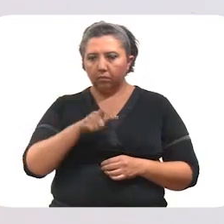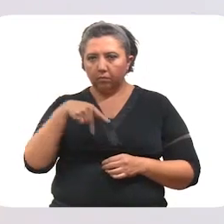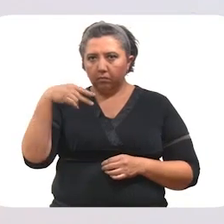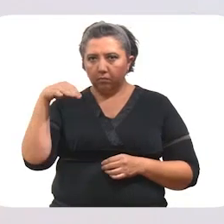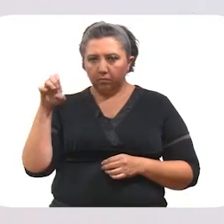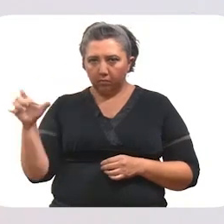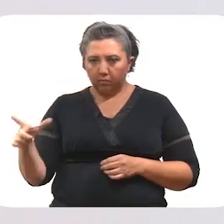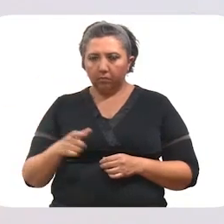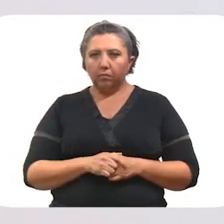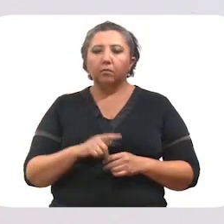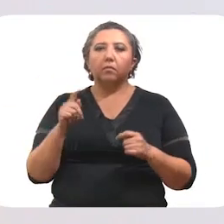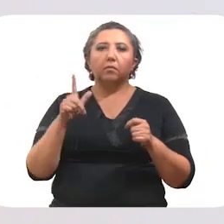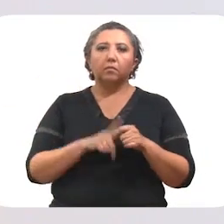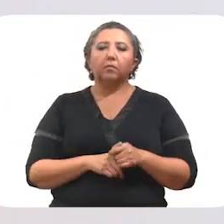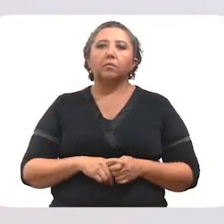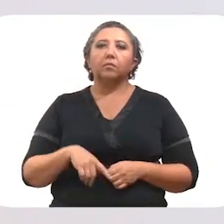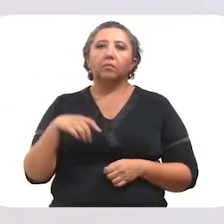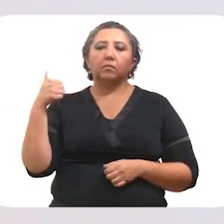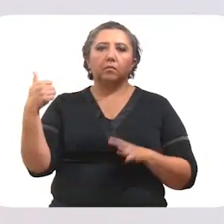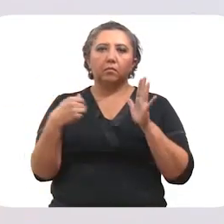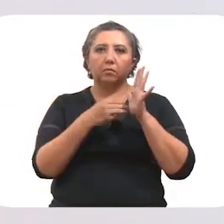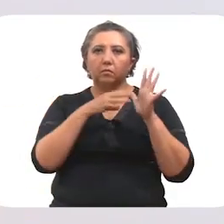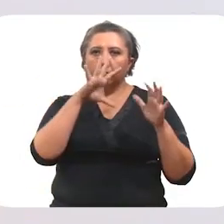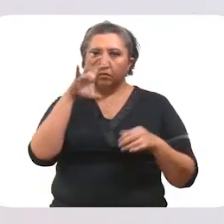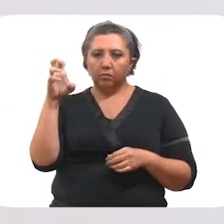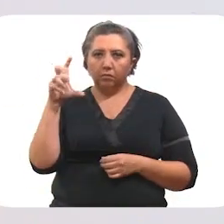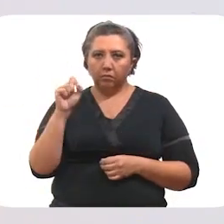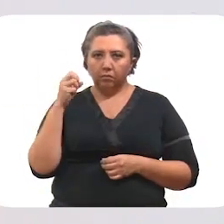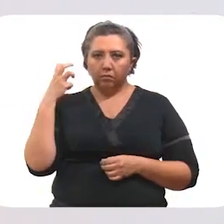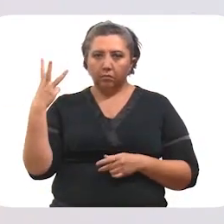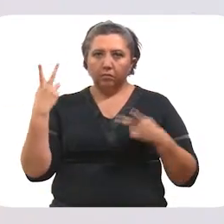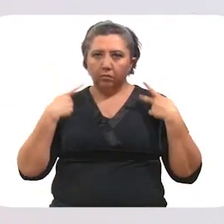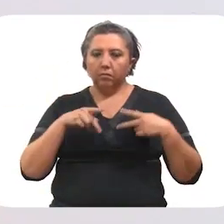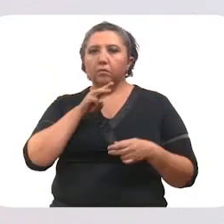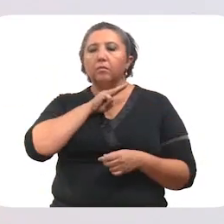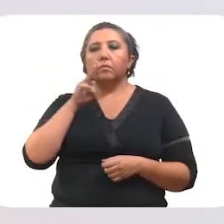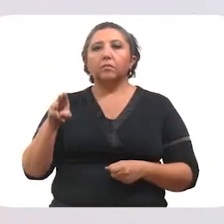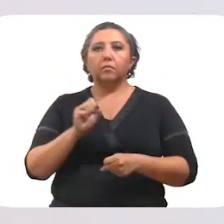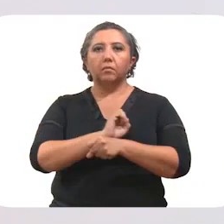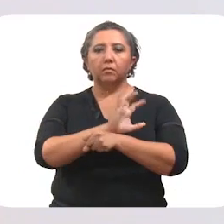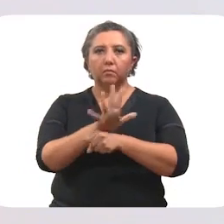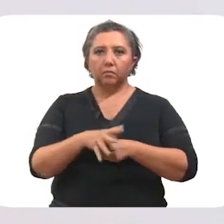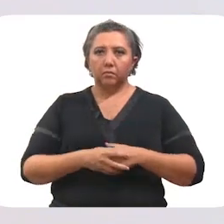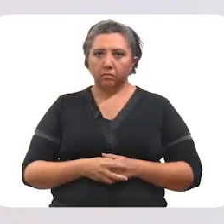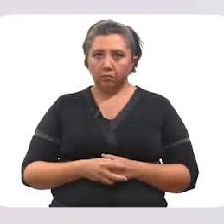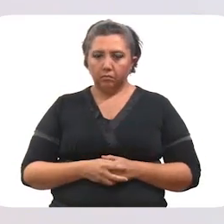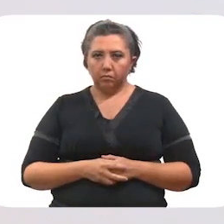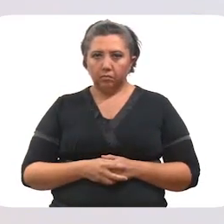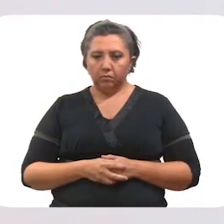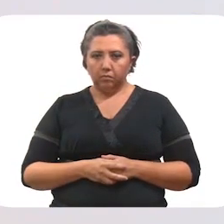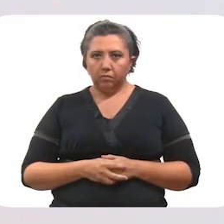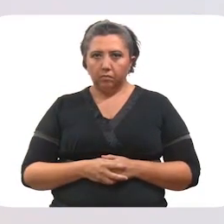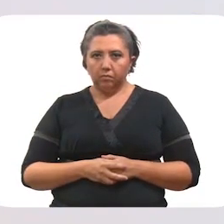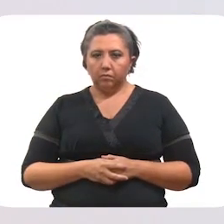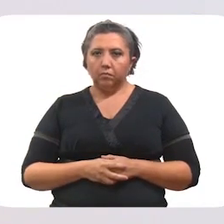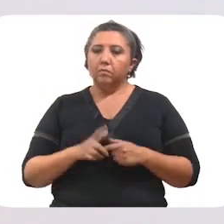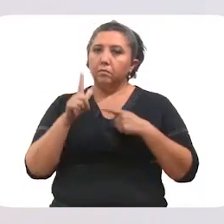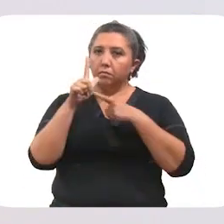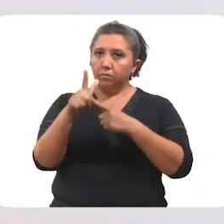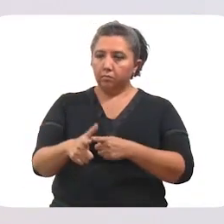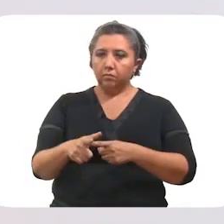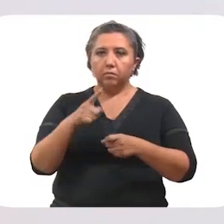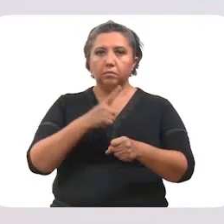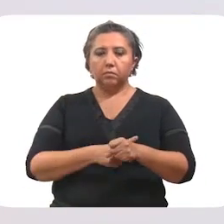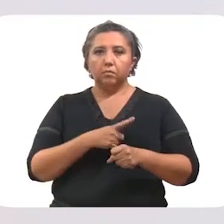Tixmehuac. En total, son 6.523 las personas fallecidas a causa del coronavirus. De los